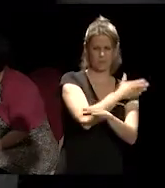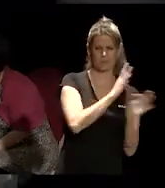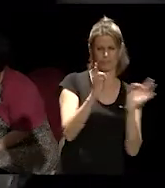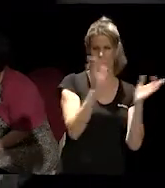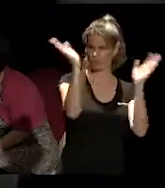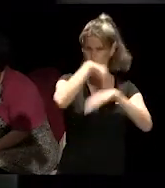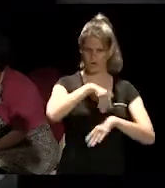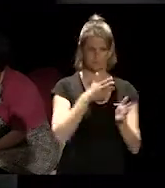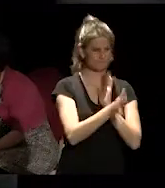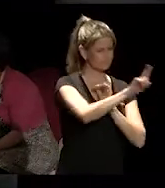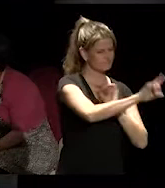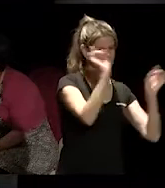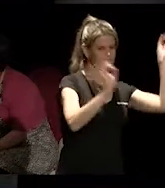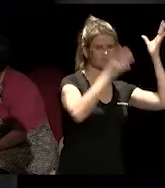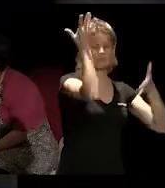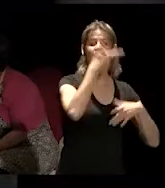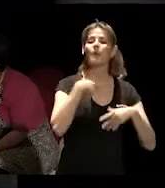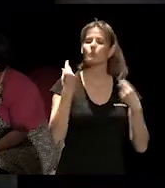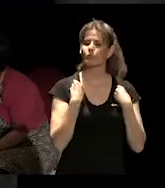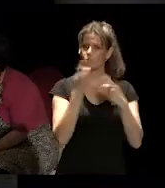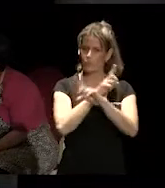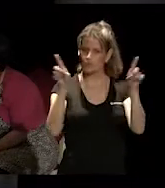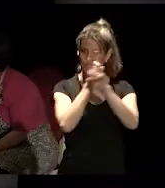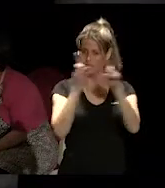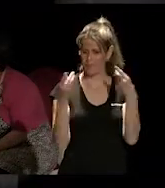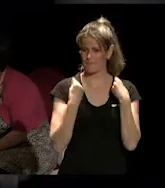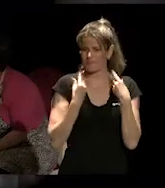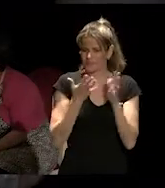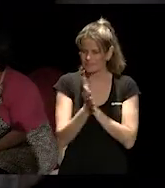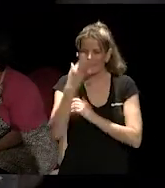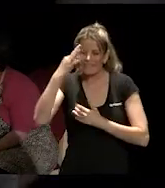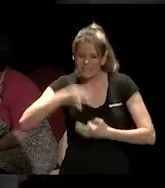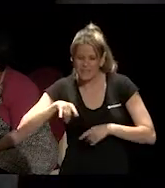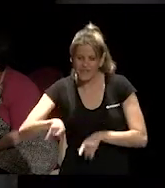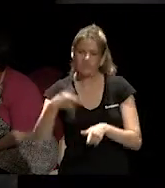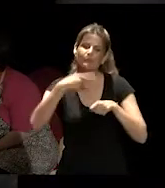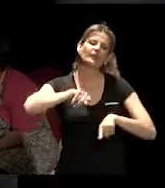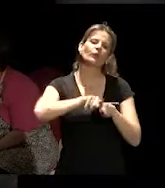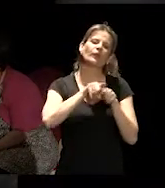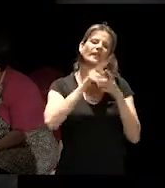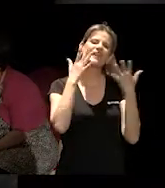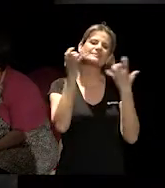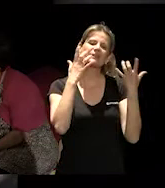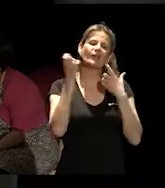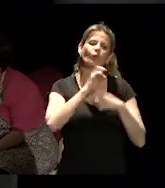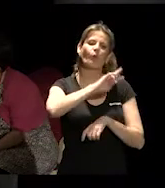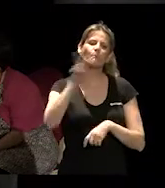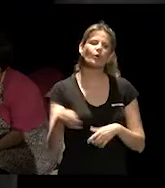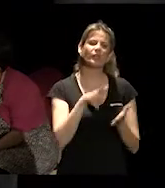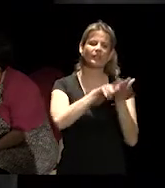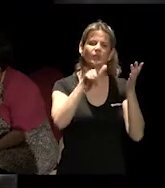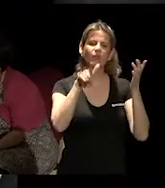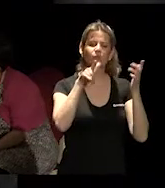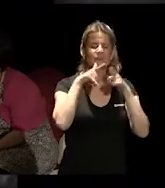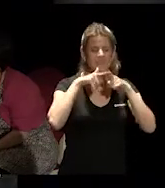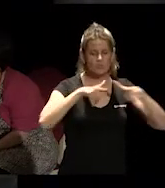la característica de tener música en vivo y también deciros que es un espectáculo polilingüístico, que se puede oír el urdú,